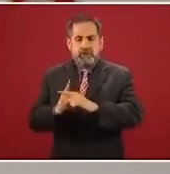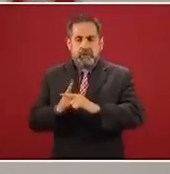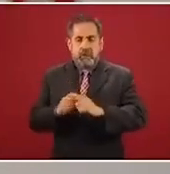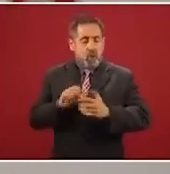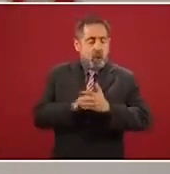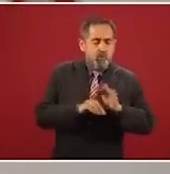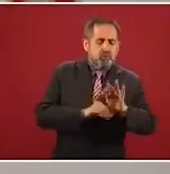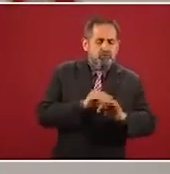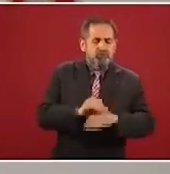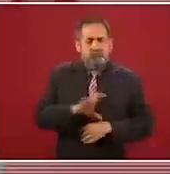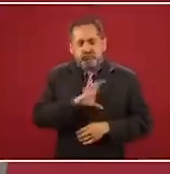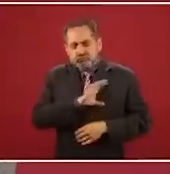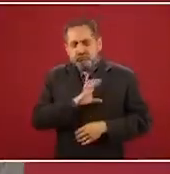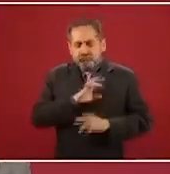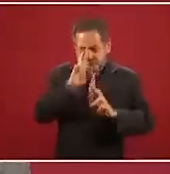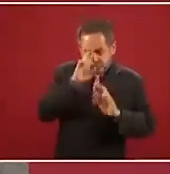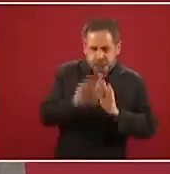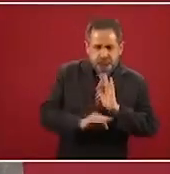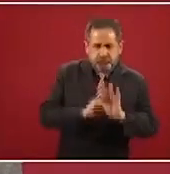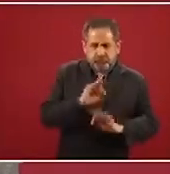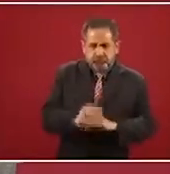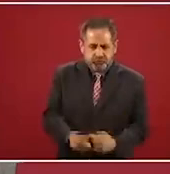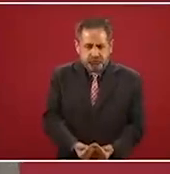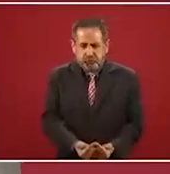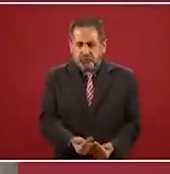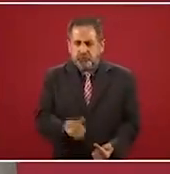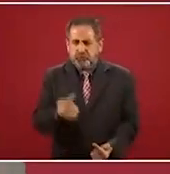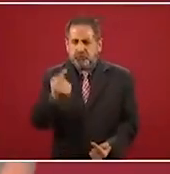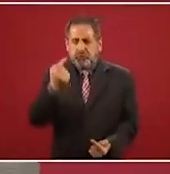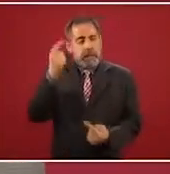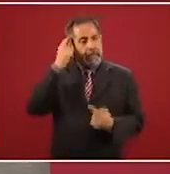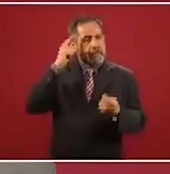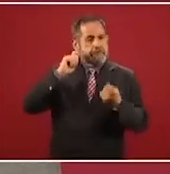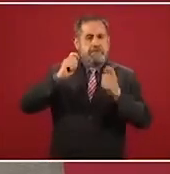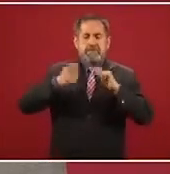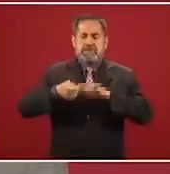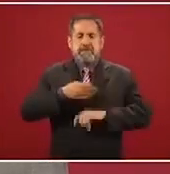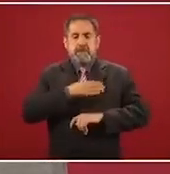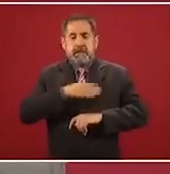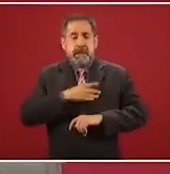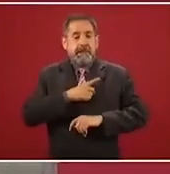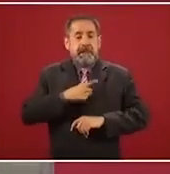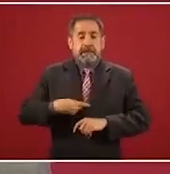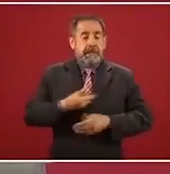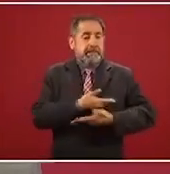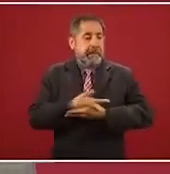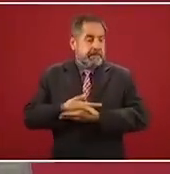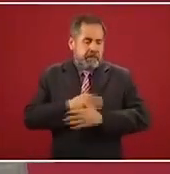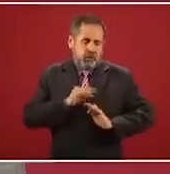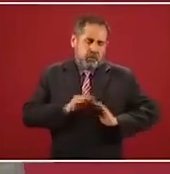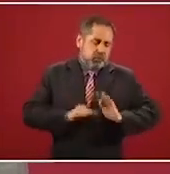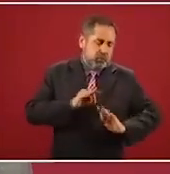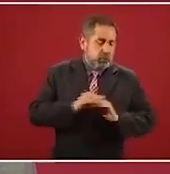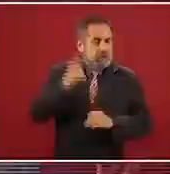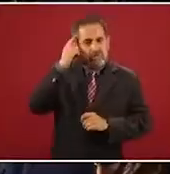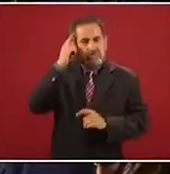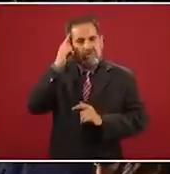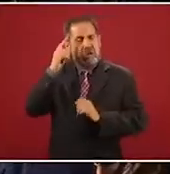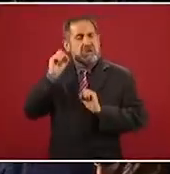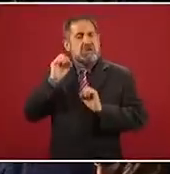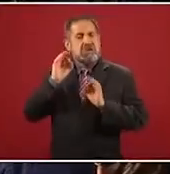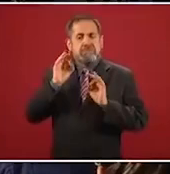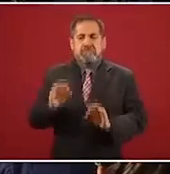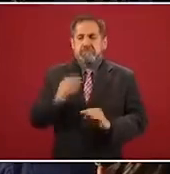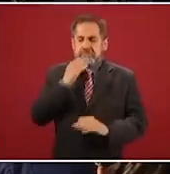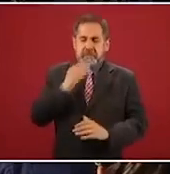trato cariñoso, respetuoso, desde la primera infancia. Obviamente la lactancia materna también es uno de los componentes